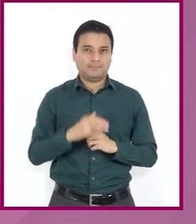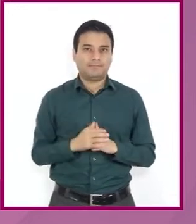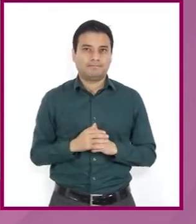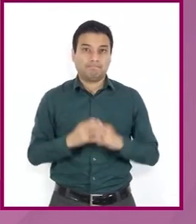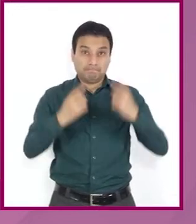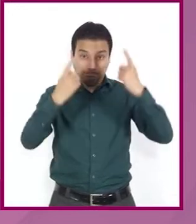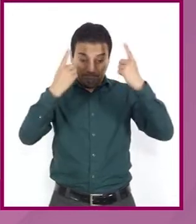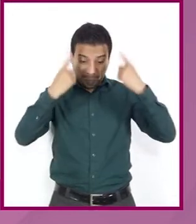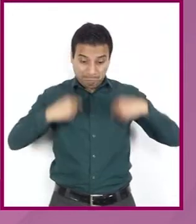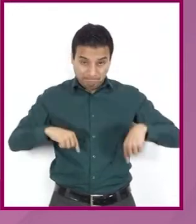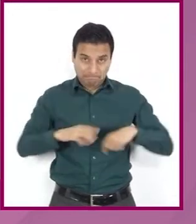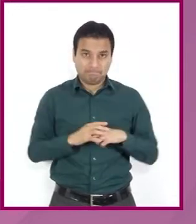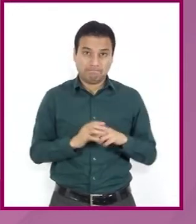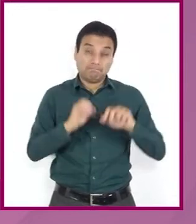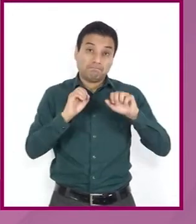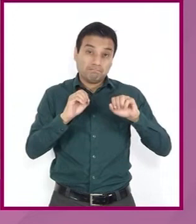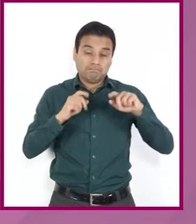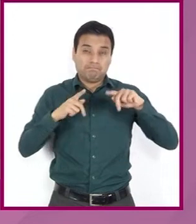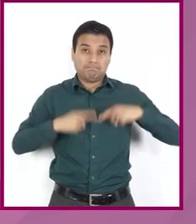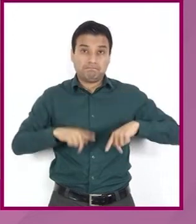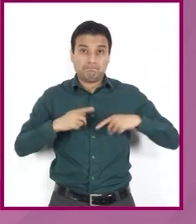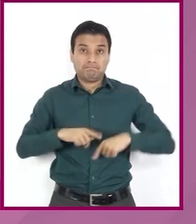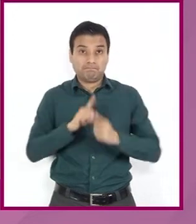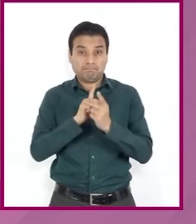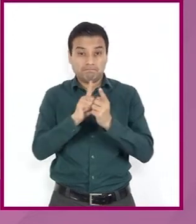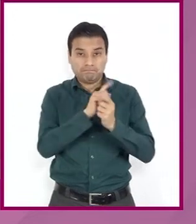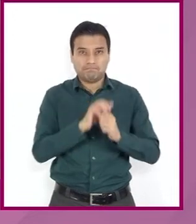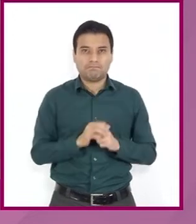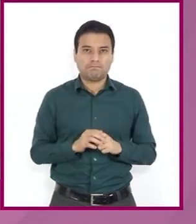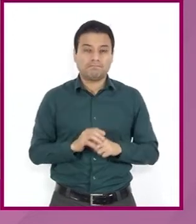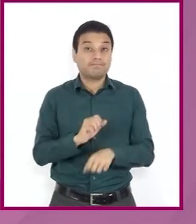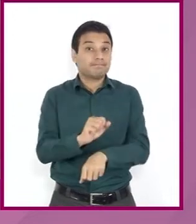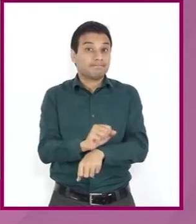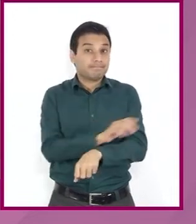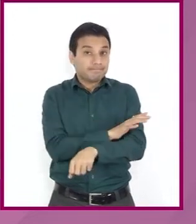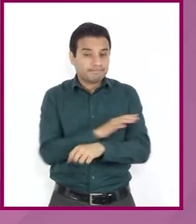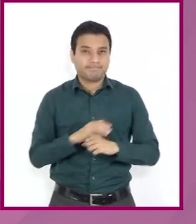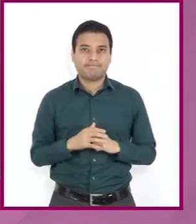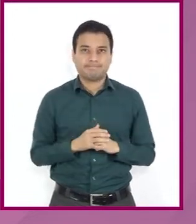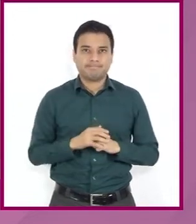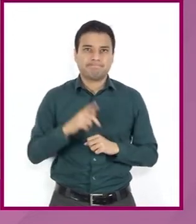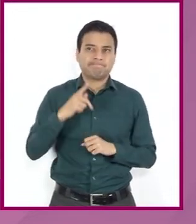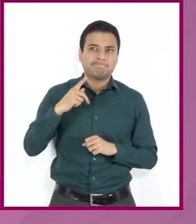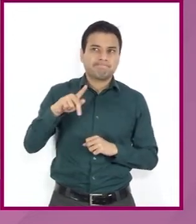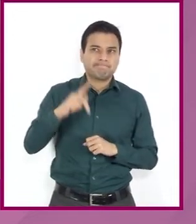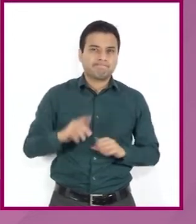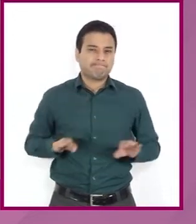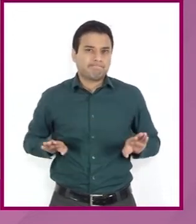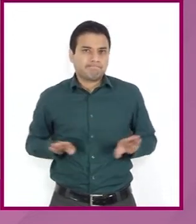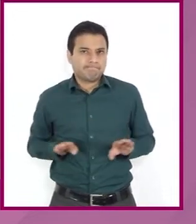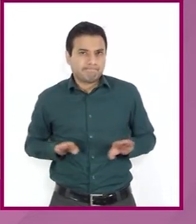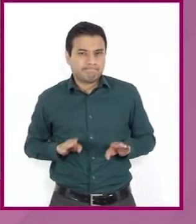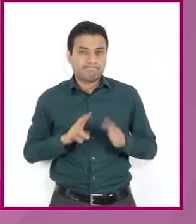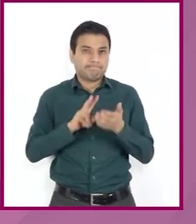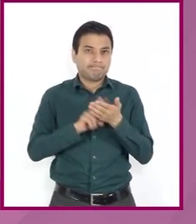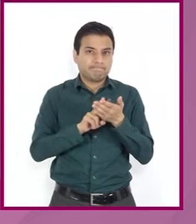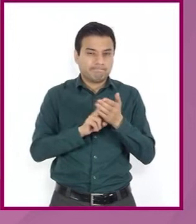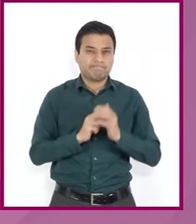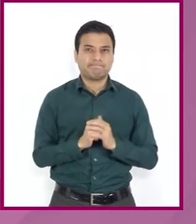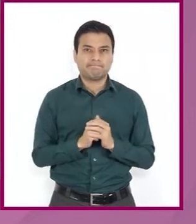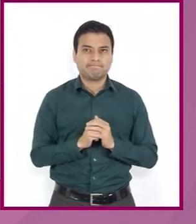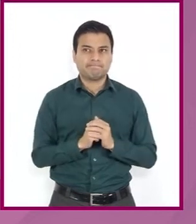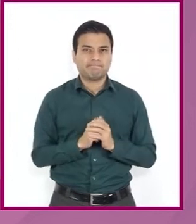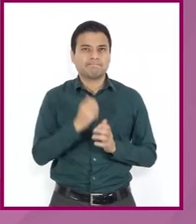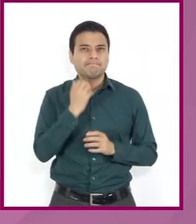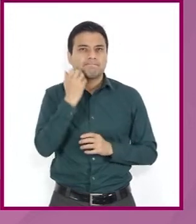rasgos físicos o sociales, cualidades emocionales, su carácter o valores,